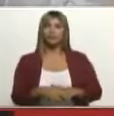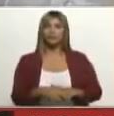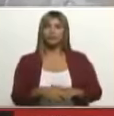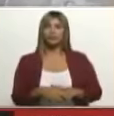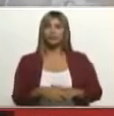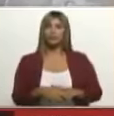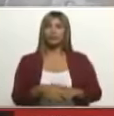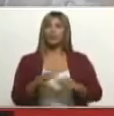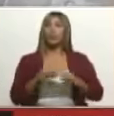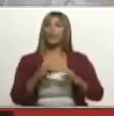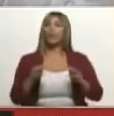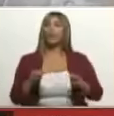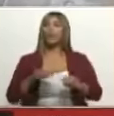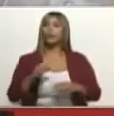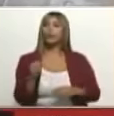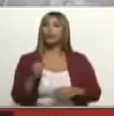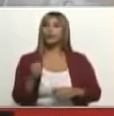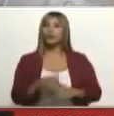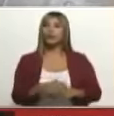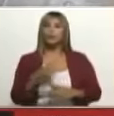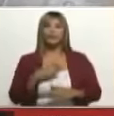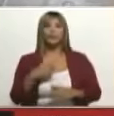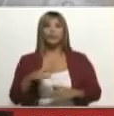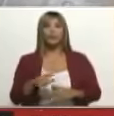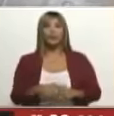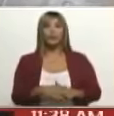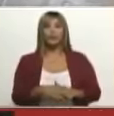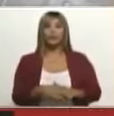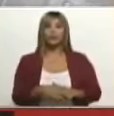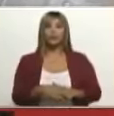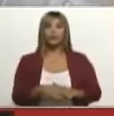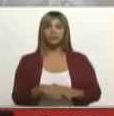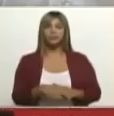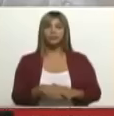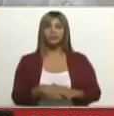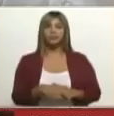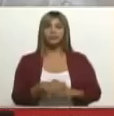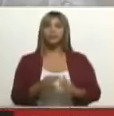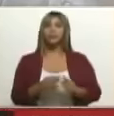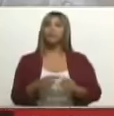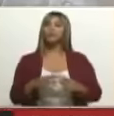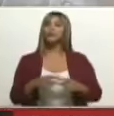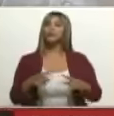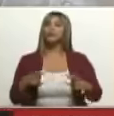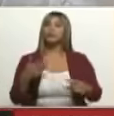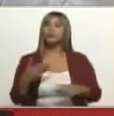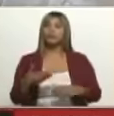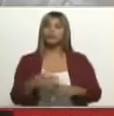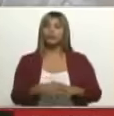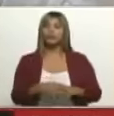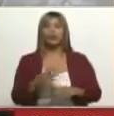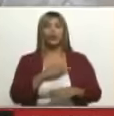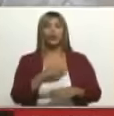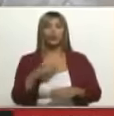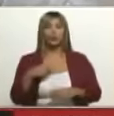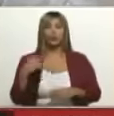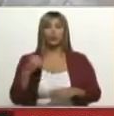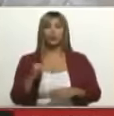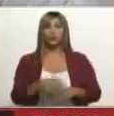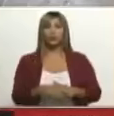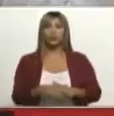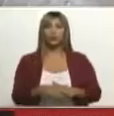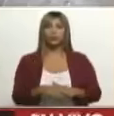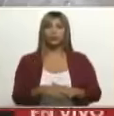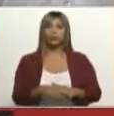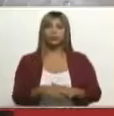Un modelo policial que tiene un crecimiento importante. Nosotros tenemos,